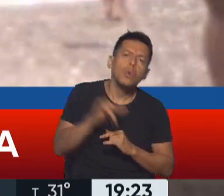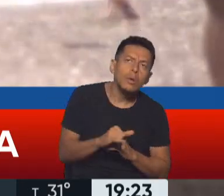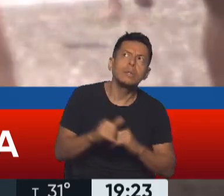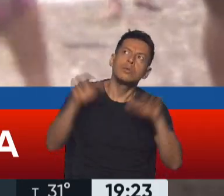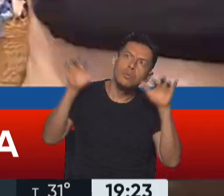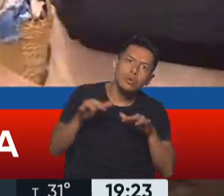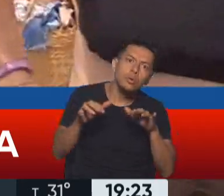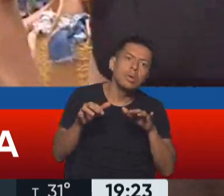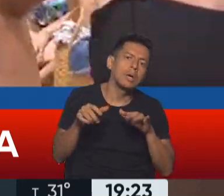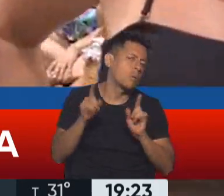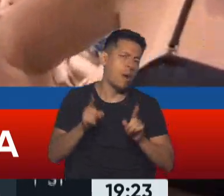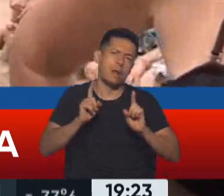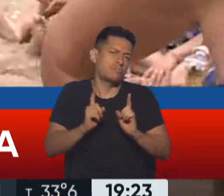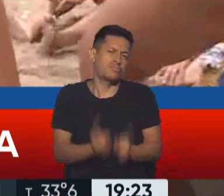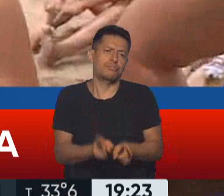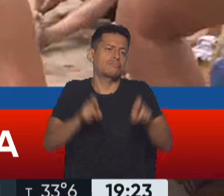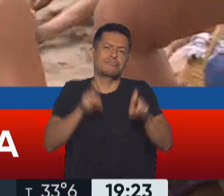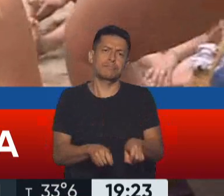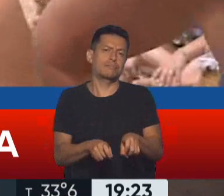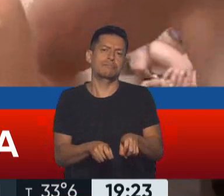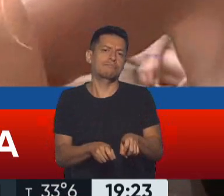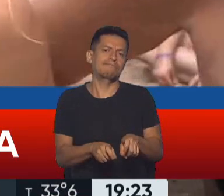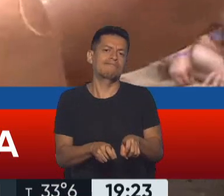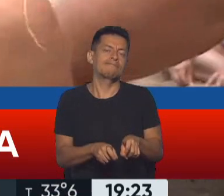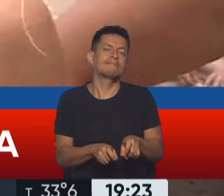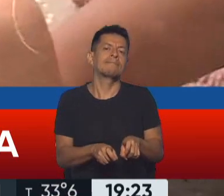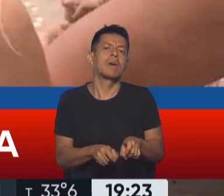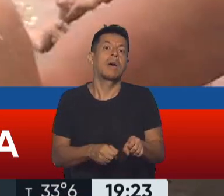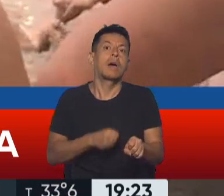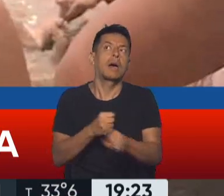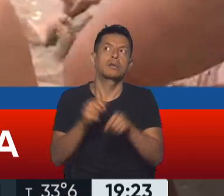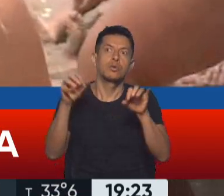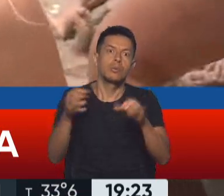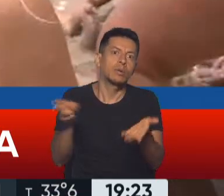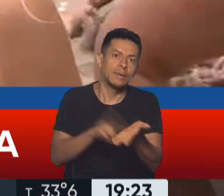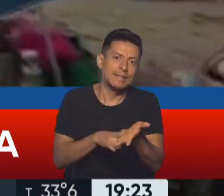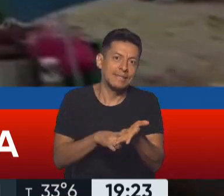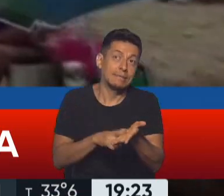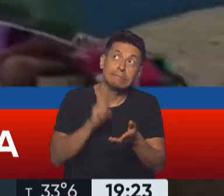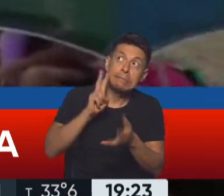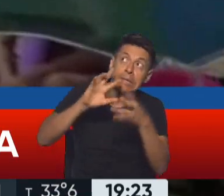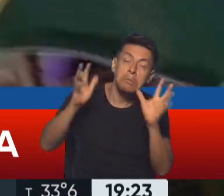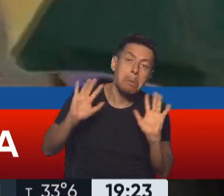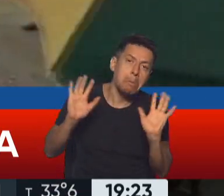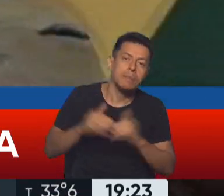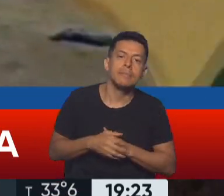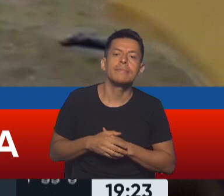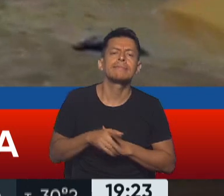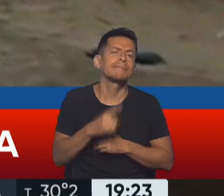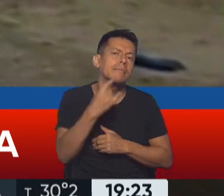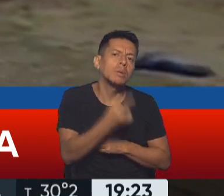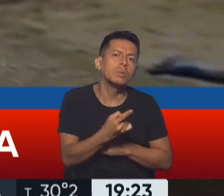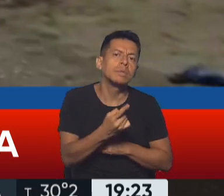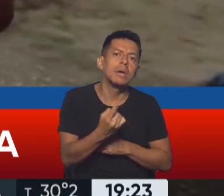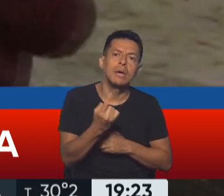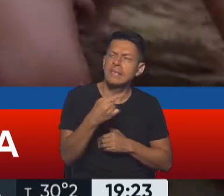lluvia. ¿Y acá no se mueve? No, de acá no, hasta que otra vez la lluvia nos agarre. Claro. Porque cómo está el tiempo. Ahora, la consulta es, ¿qué hicieron durante